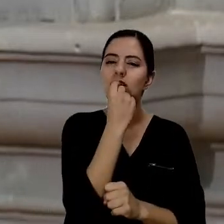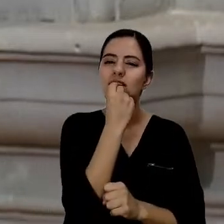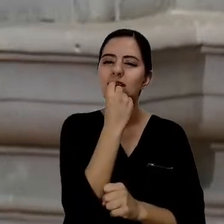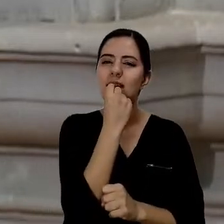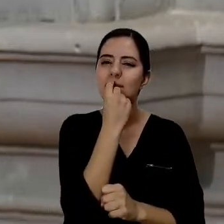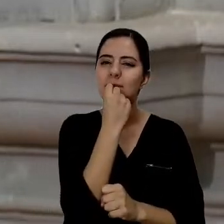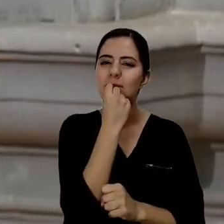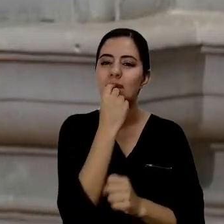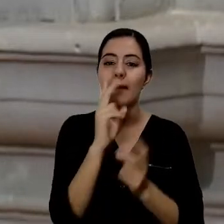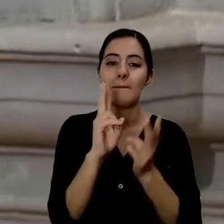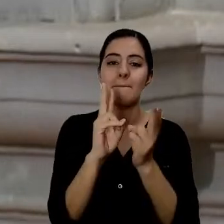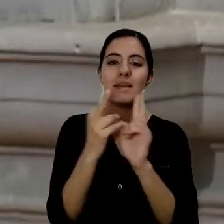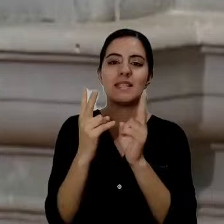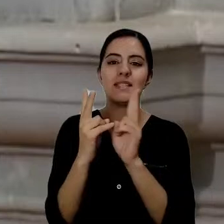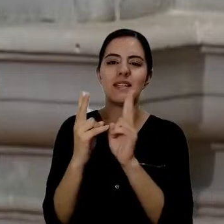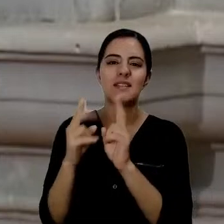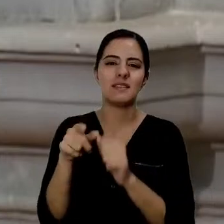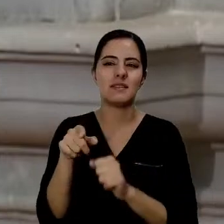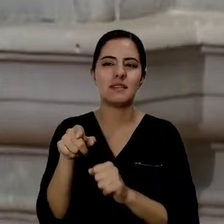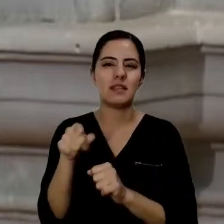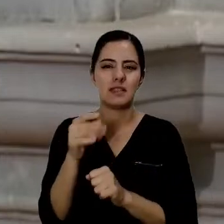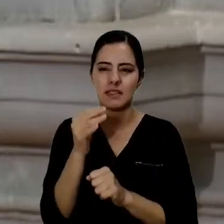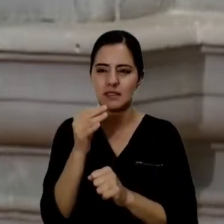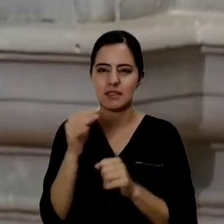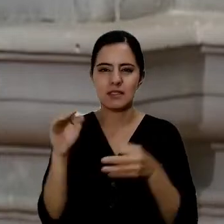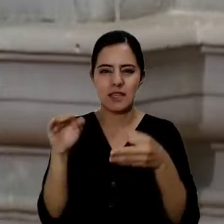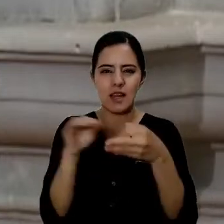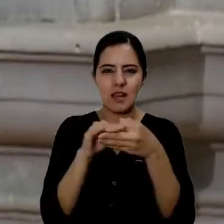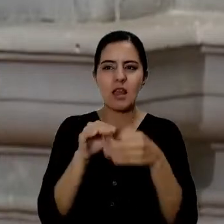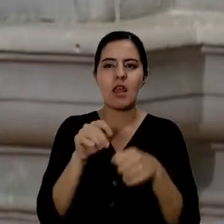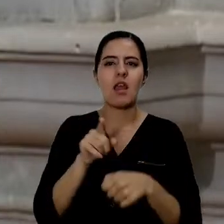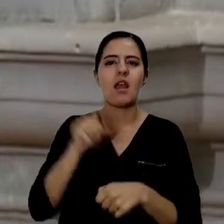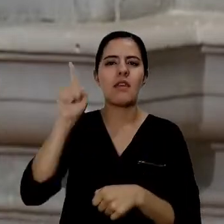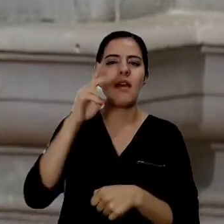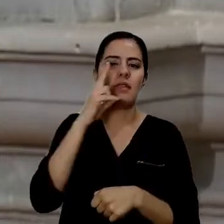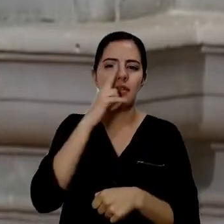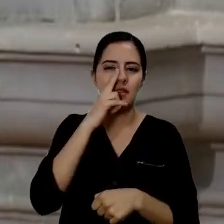Policía vecinal de proximidad o caso de éxito en Nezahualcóyotl.